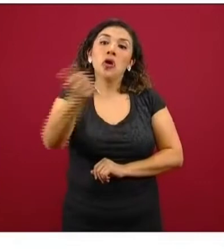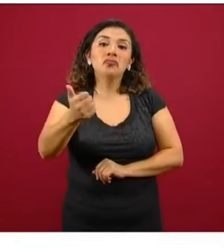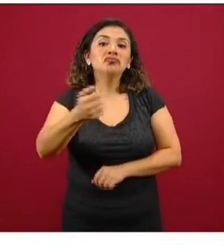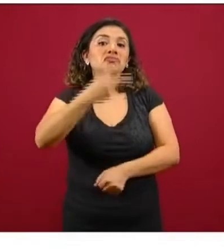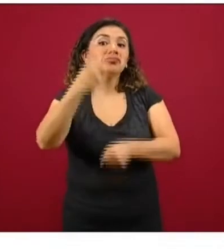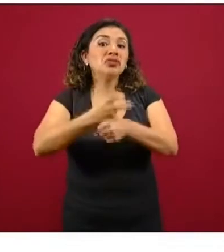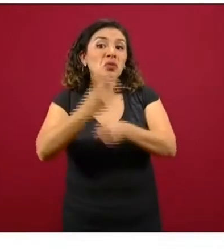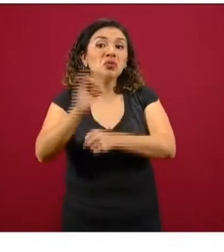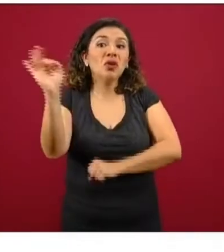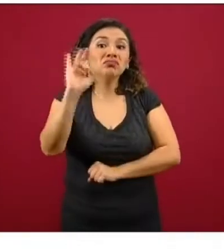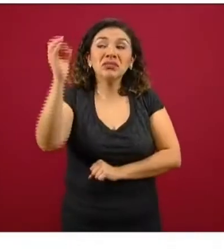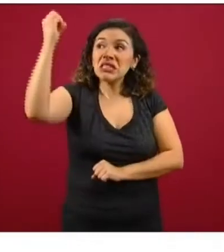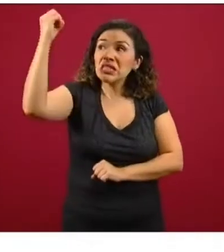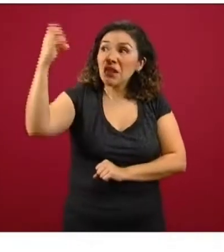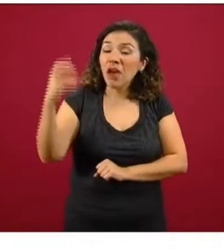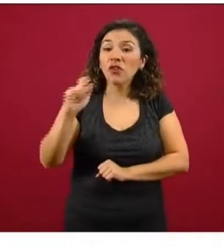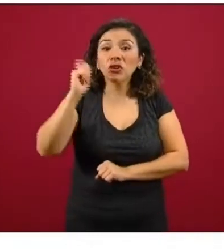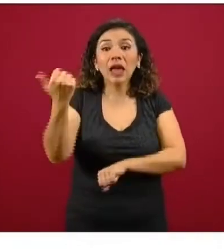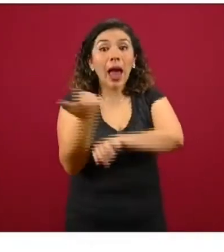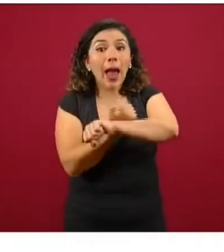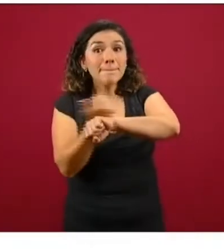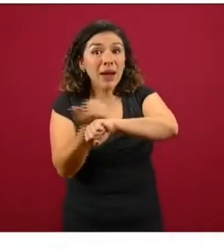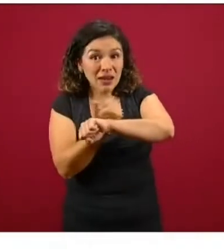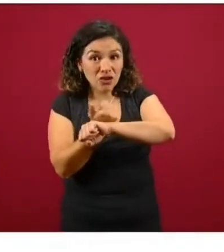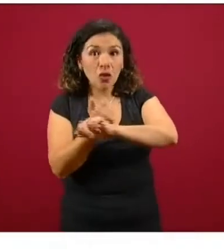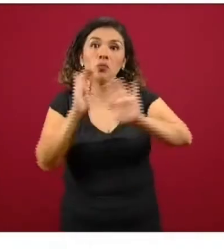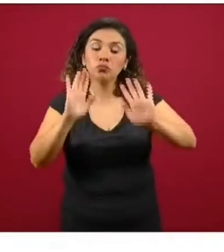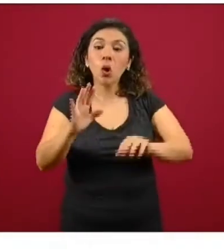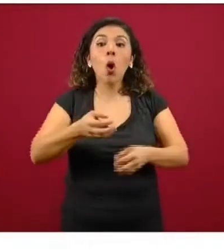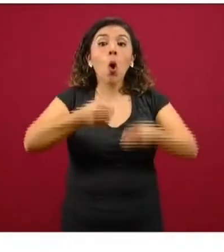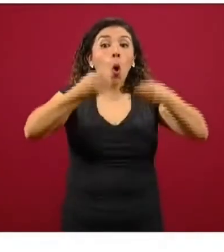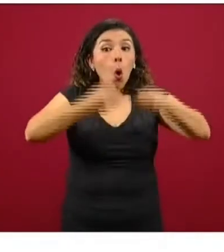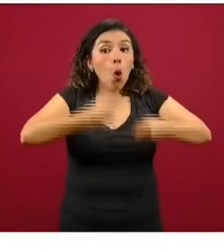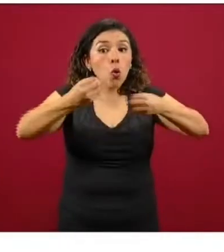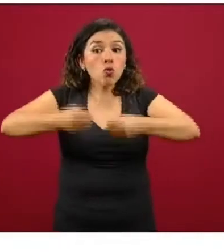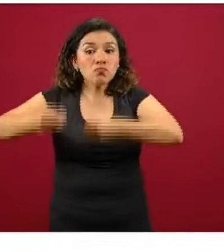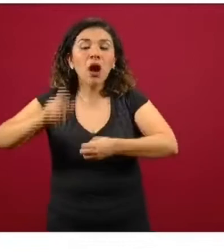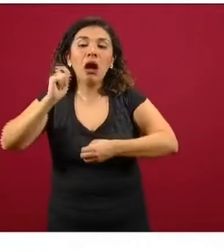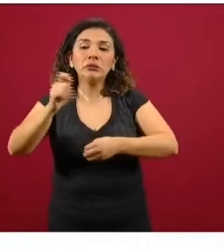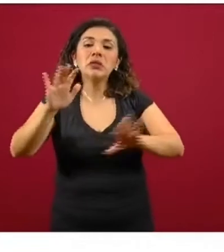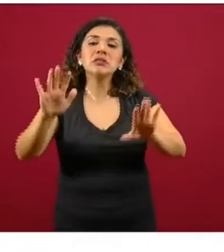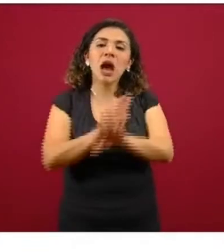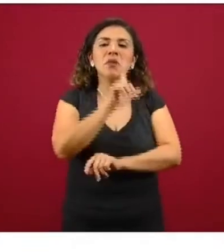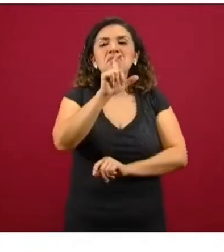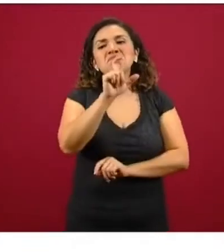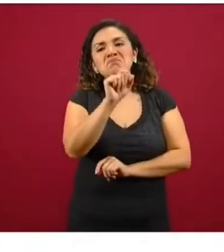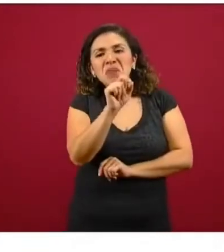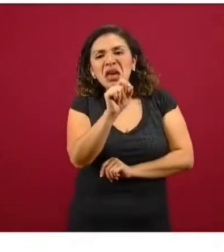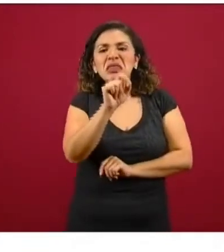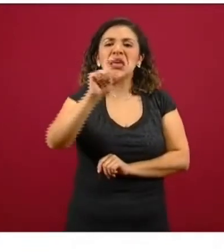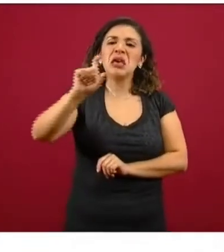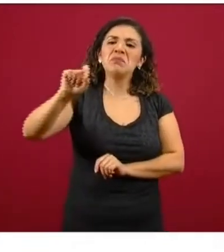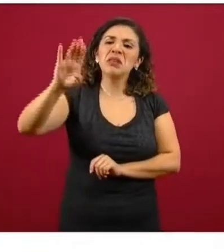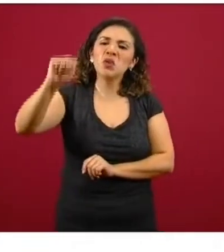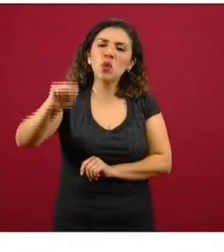del semáforo amarillo, la ocupación varía entre 20 y